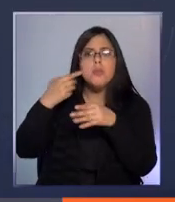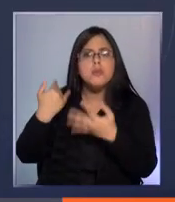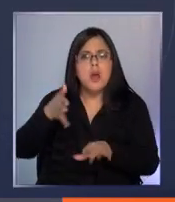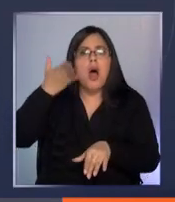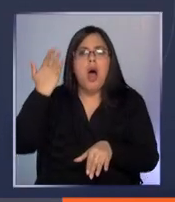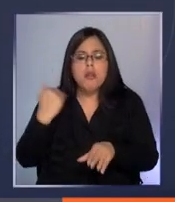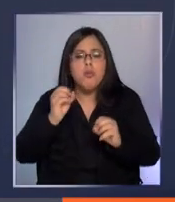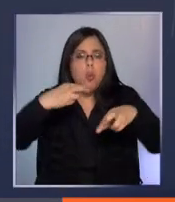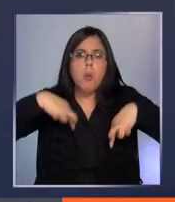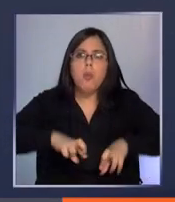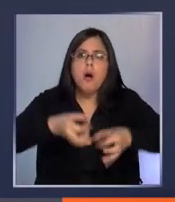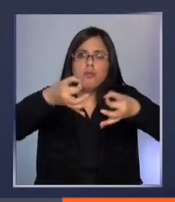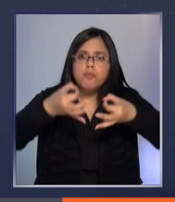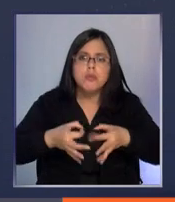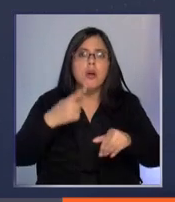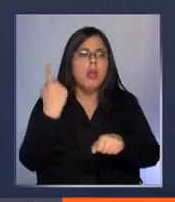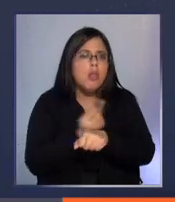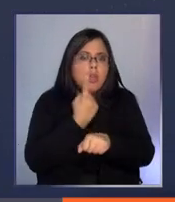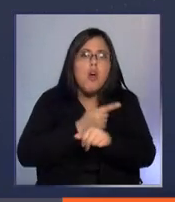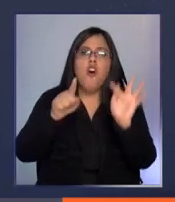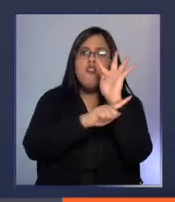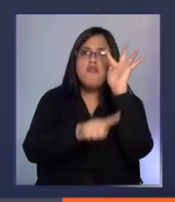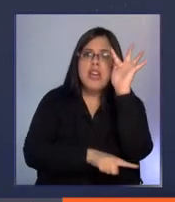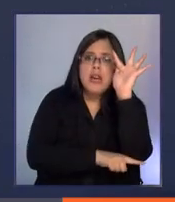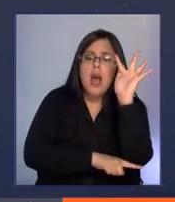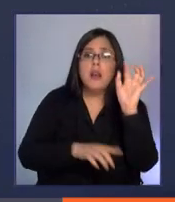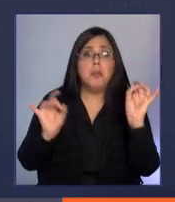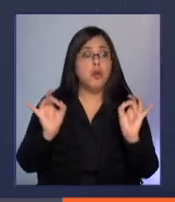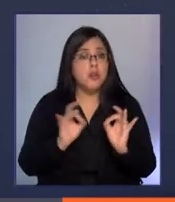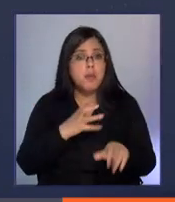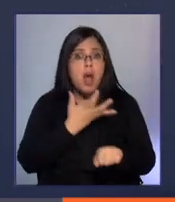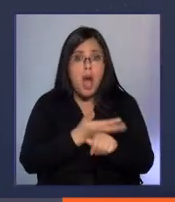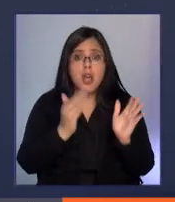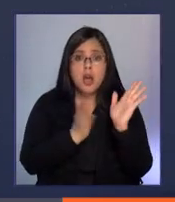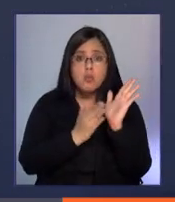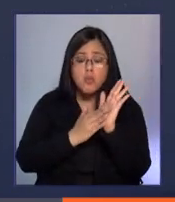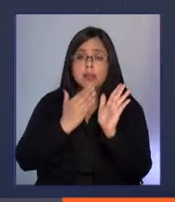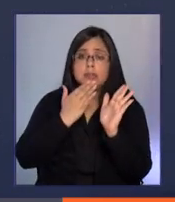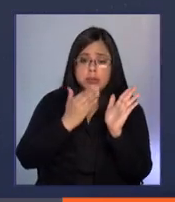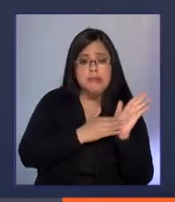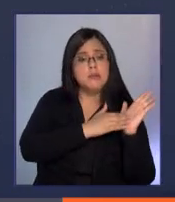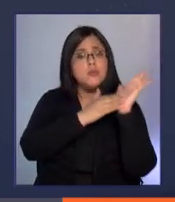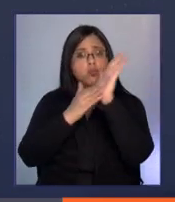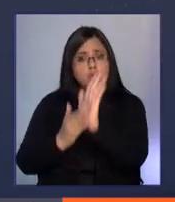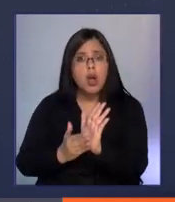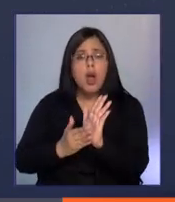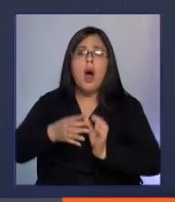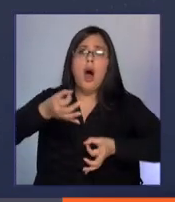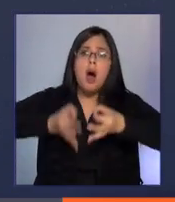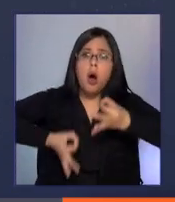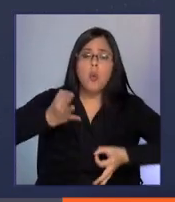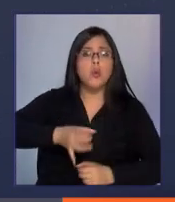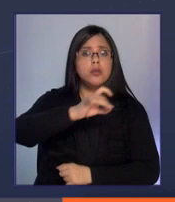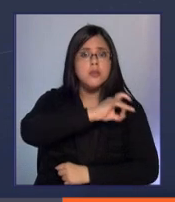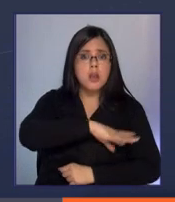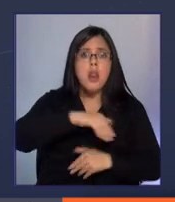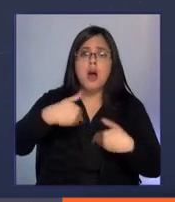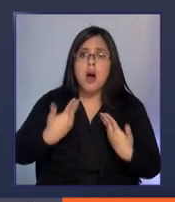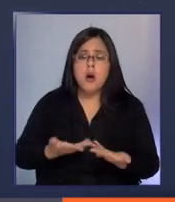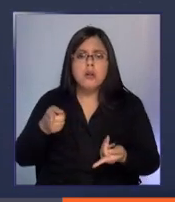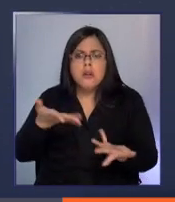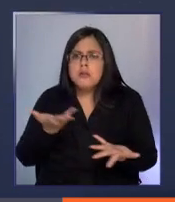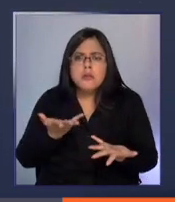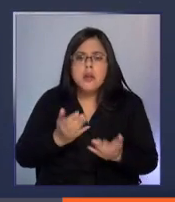la oportunidad de hablar con la fiscal Chong, si es que había algún antecedente y haber entregado esos antecedentes a la justicia chilena, ahora aparezca